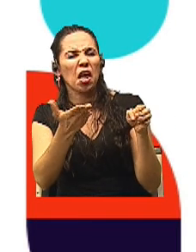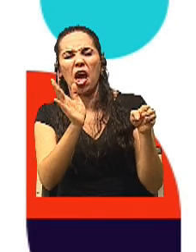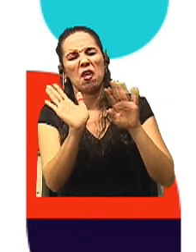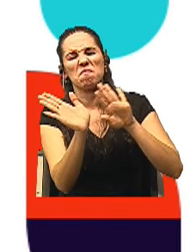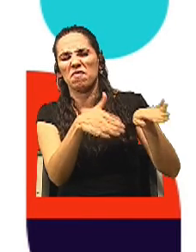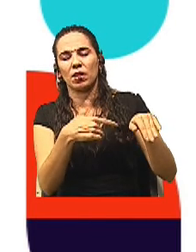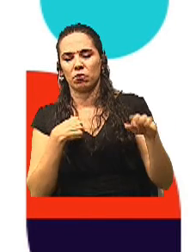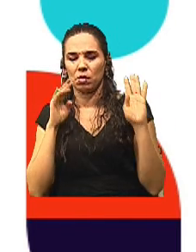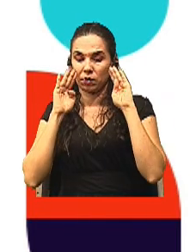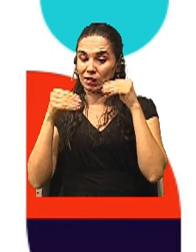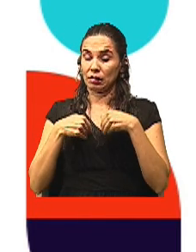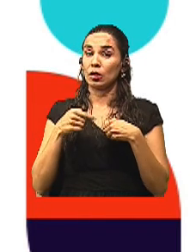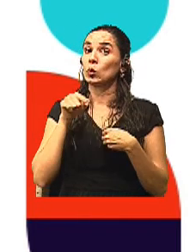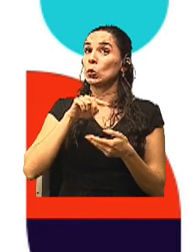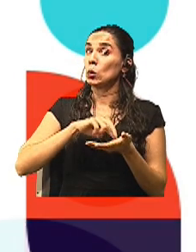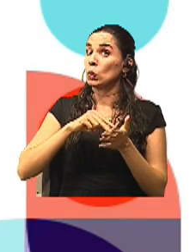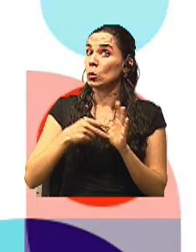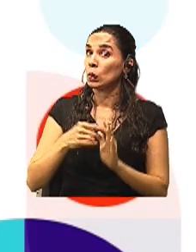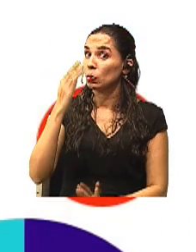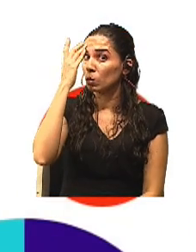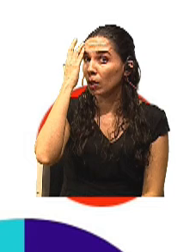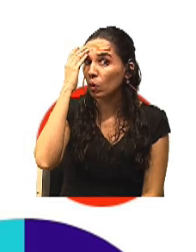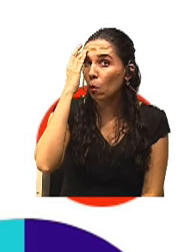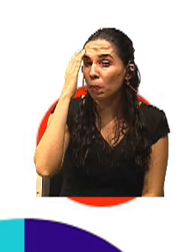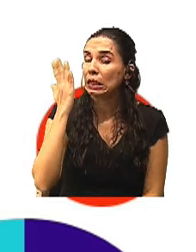es algo muy preocupante.